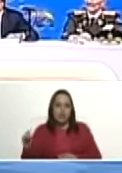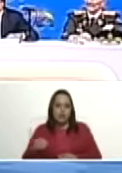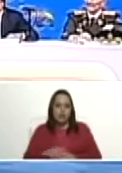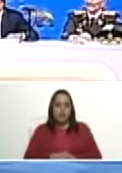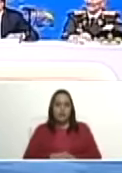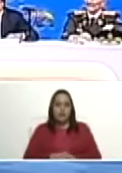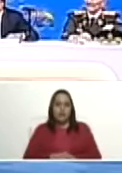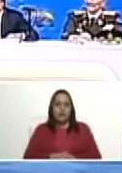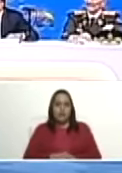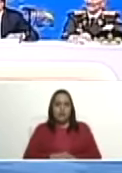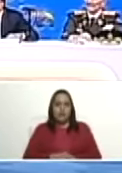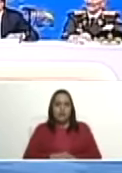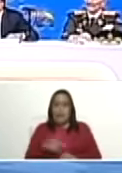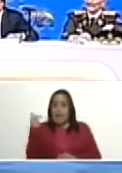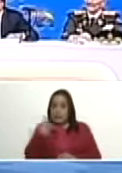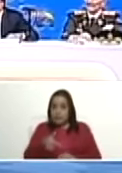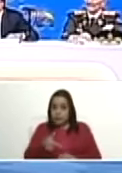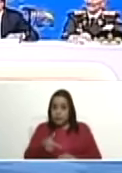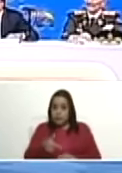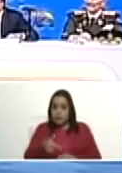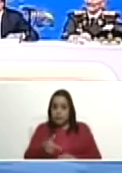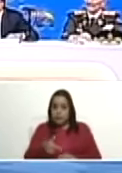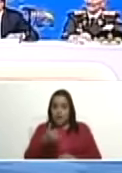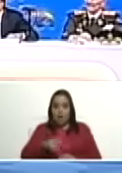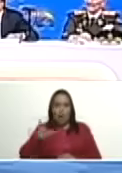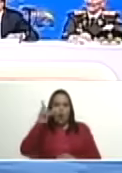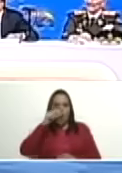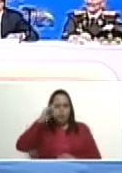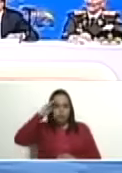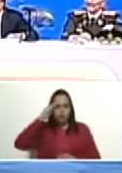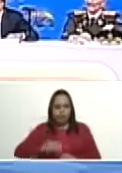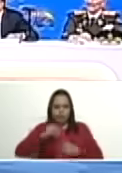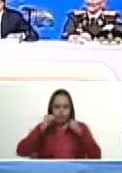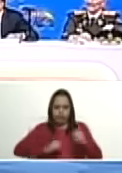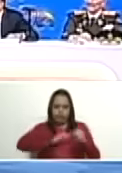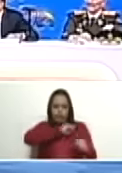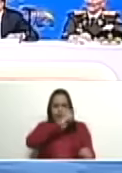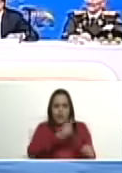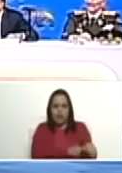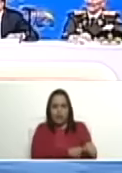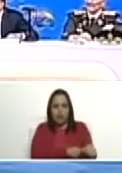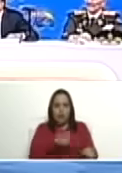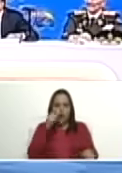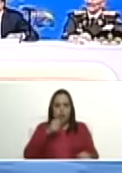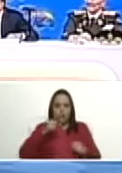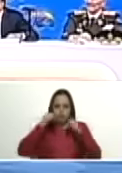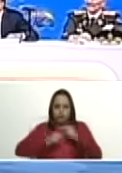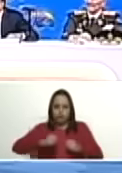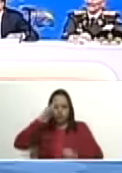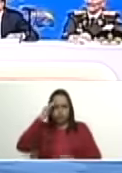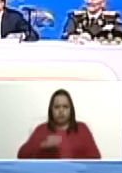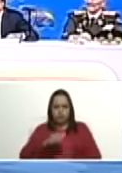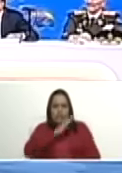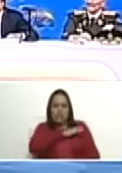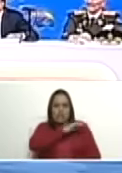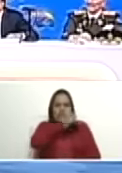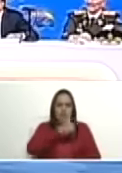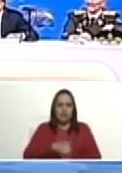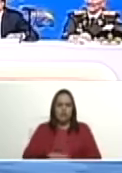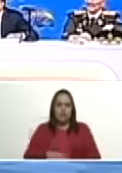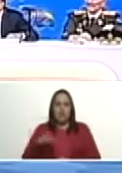Y fue el momento en que un valiente soldado, un valiente general,